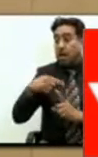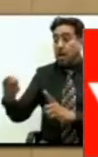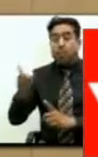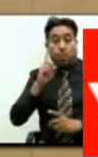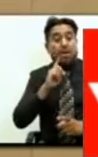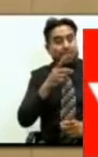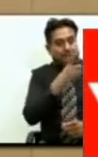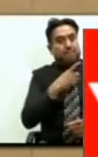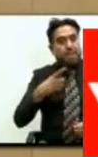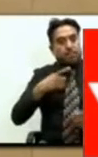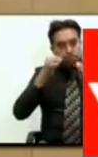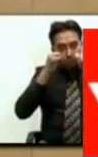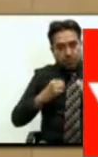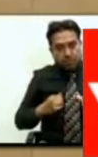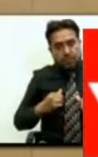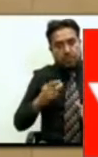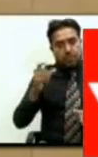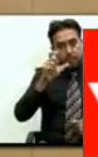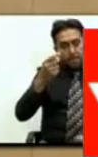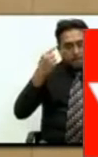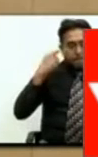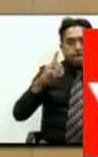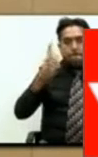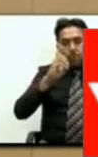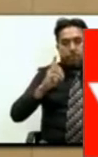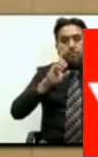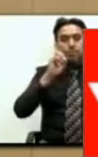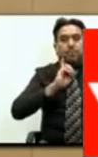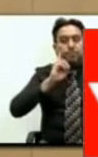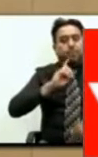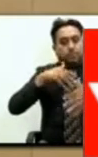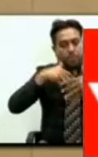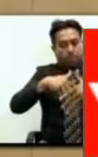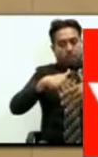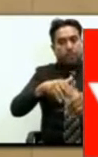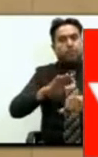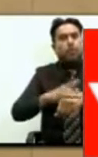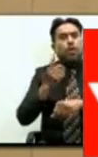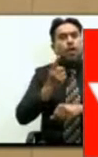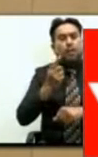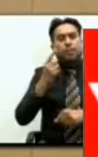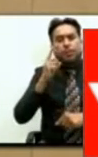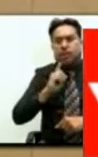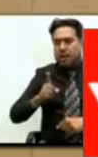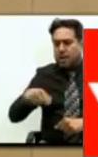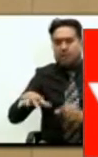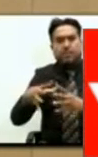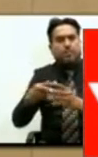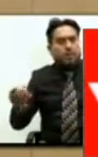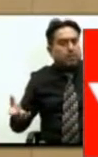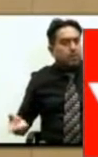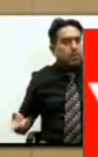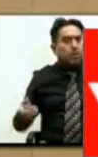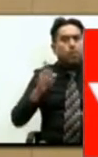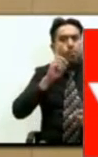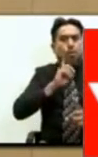y efectivamente el domingo pasado las mujeres marcharon por las desapariciones por los feminicidios